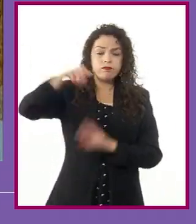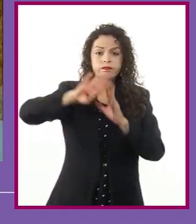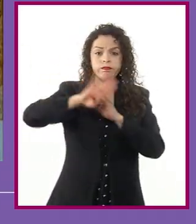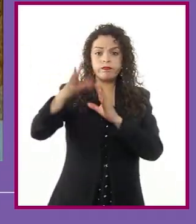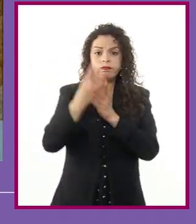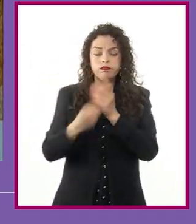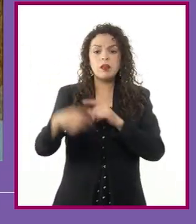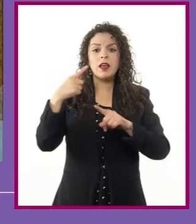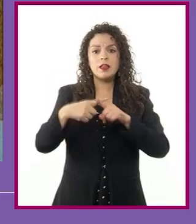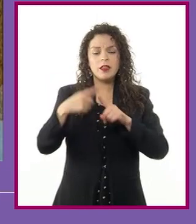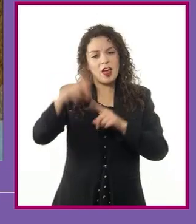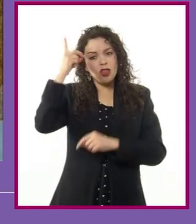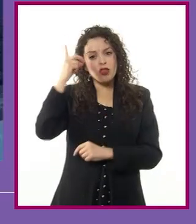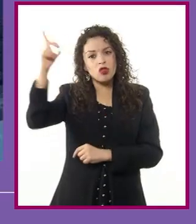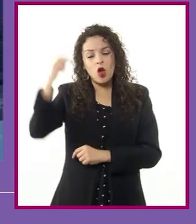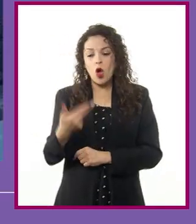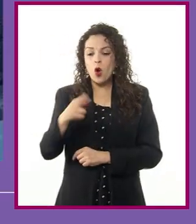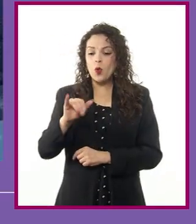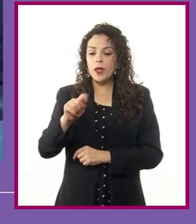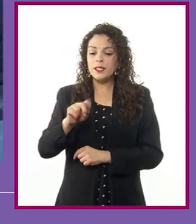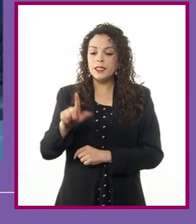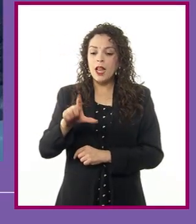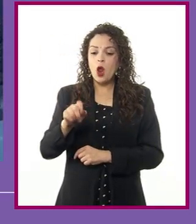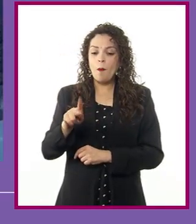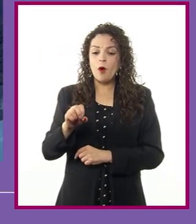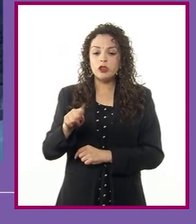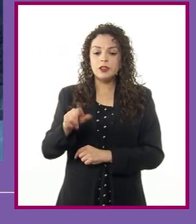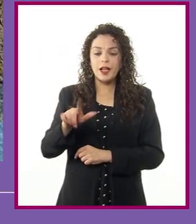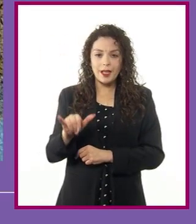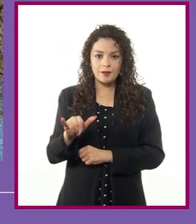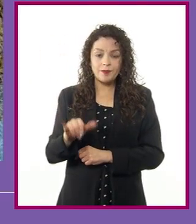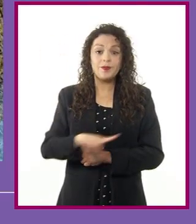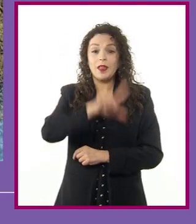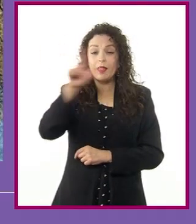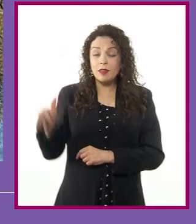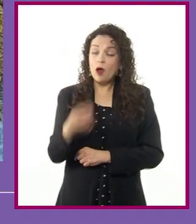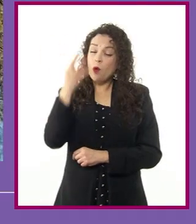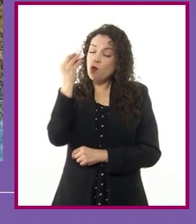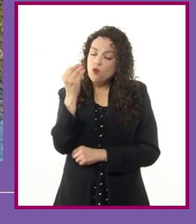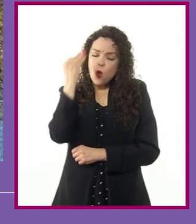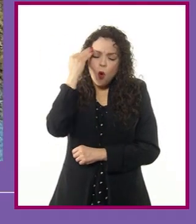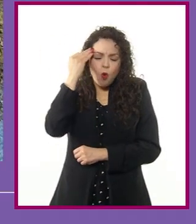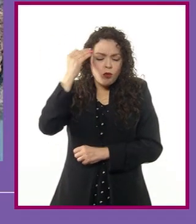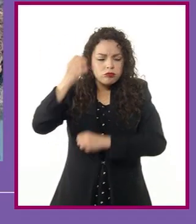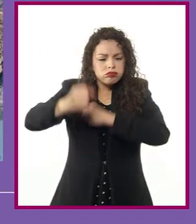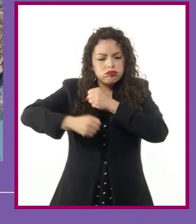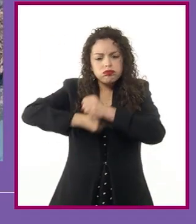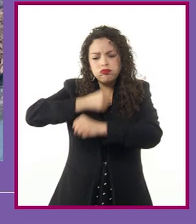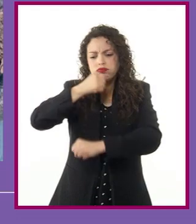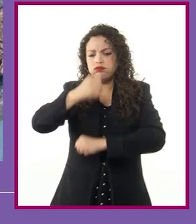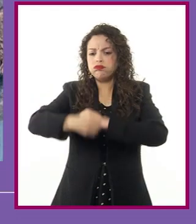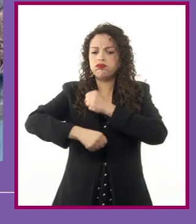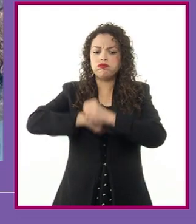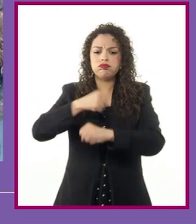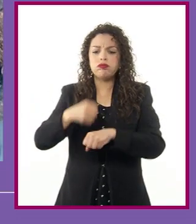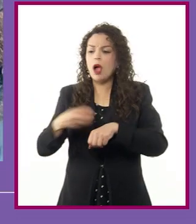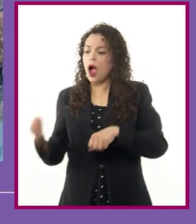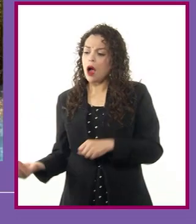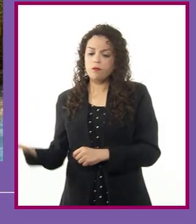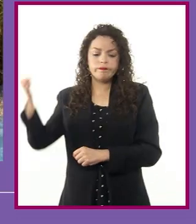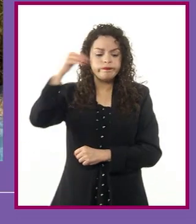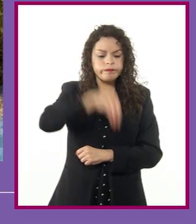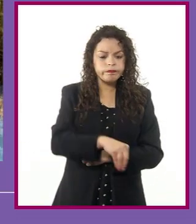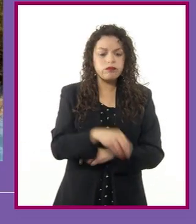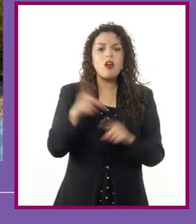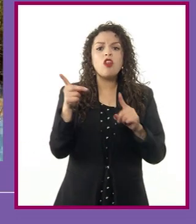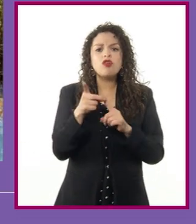dios Huitzilopochtli. Y después de mucho, pero mucho tiempo, se asentaron en lo que hoy conocemos